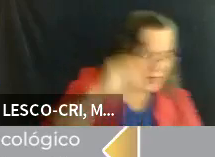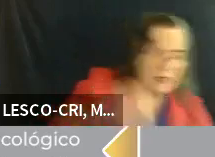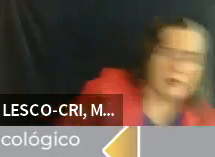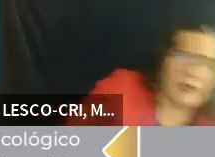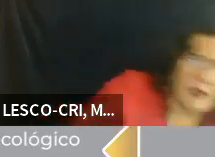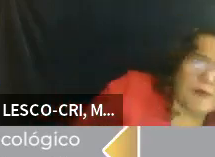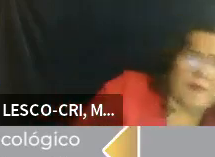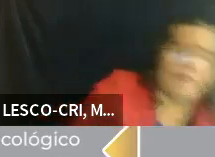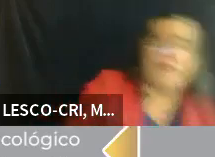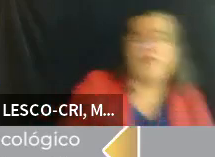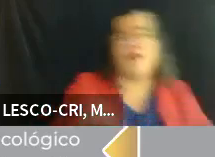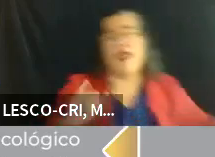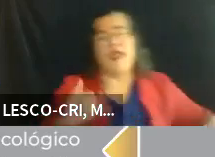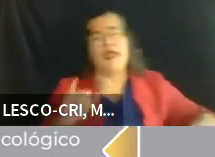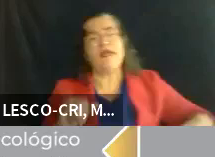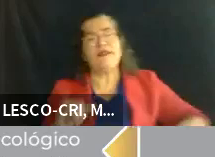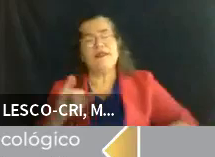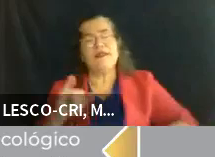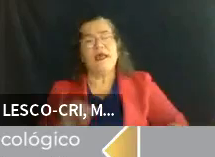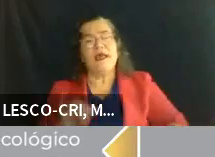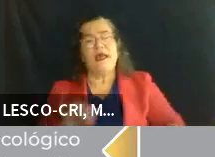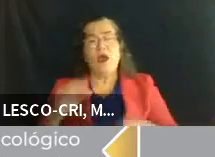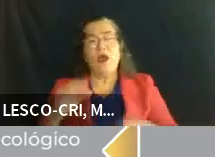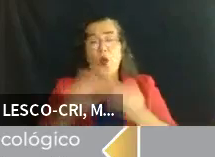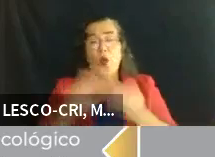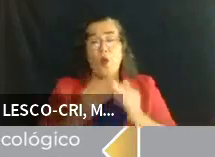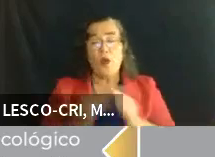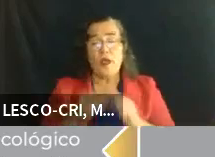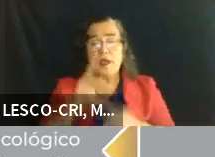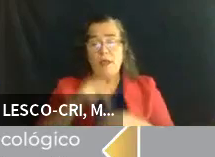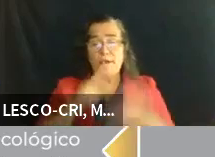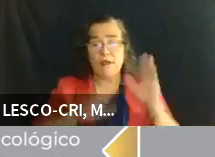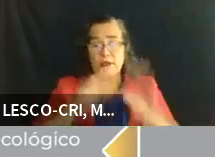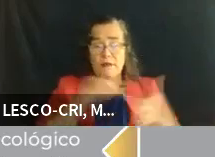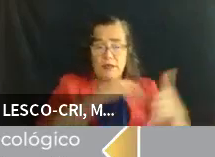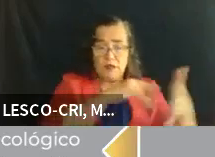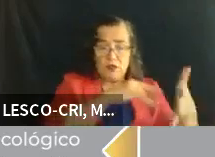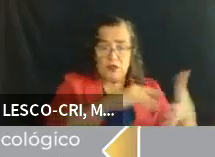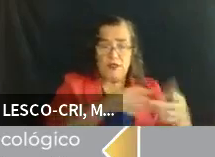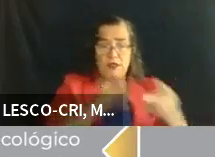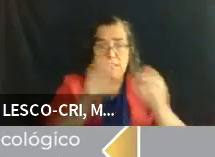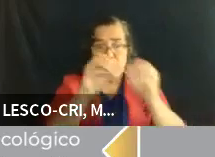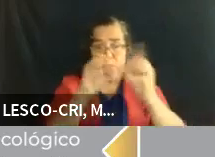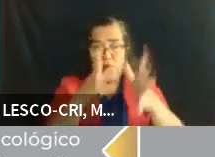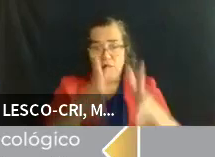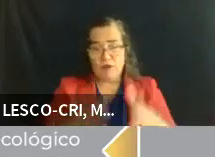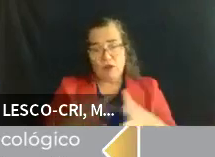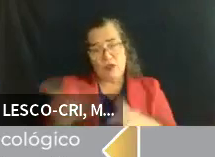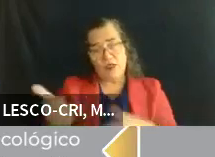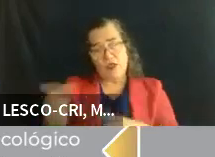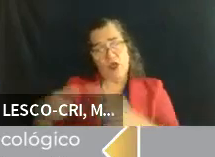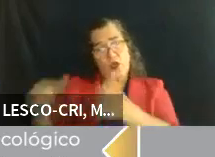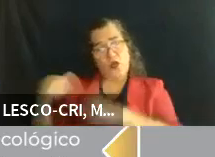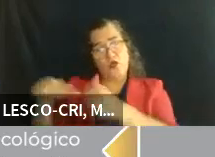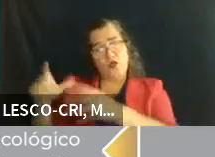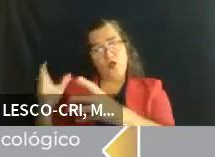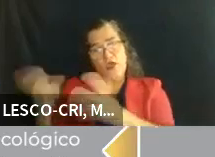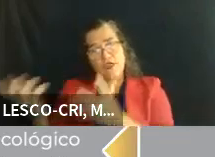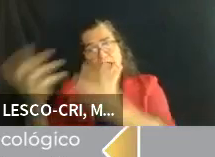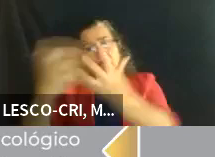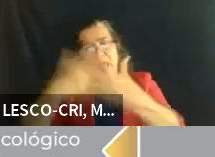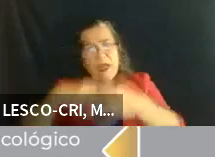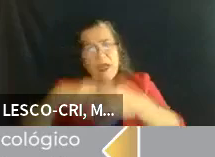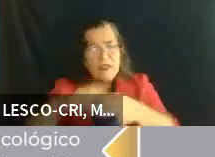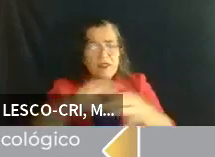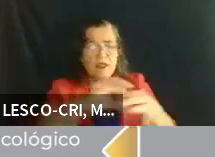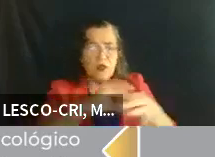de aprendizaje participan estudiantes, profesores y otros actores que se articulan desde la comunidad